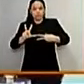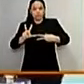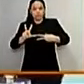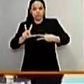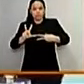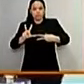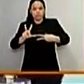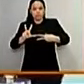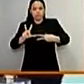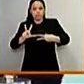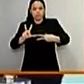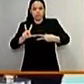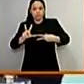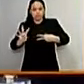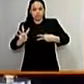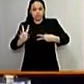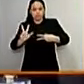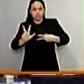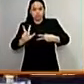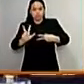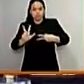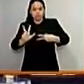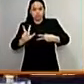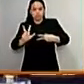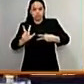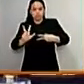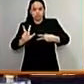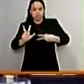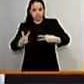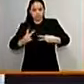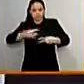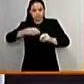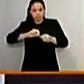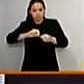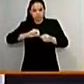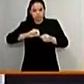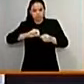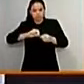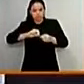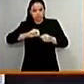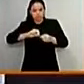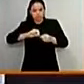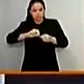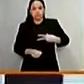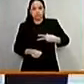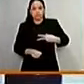Es el 4, primer número premiado, 34. Segundo número afortunado, primer dígito.